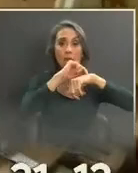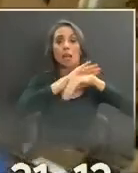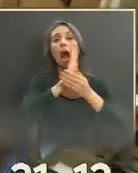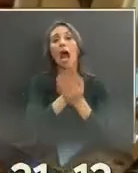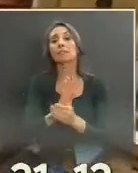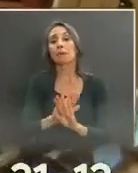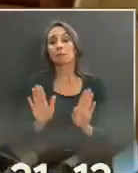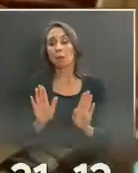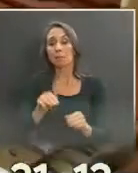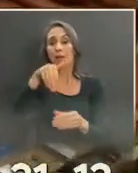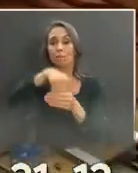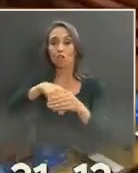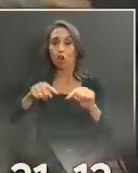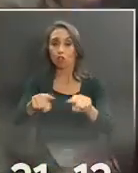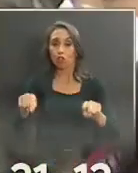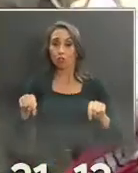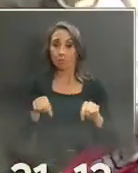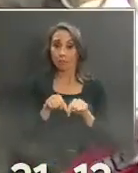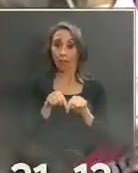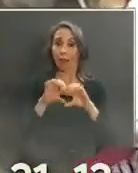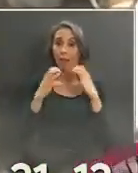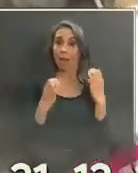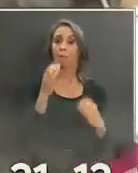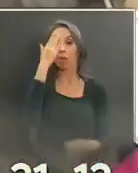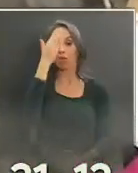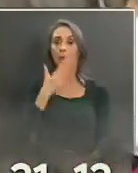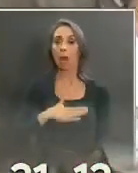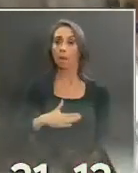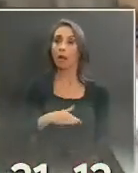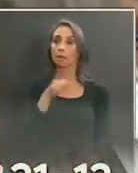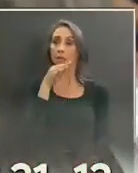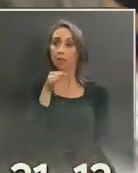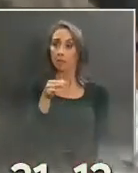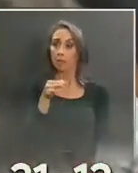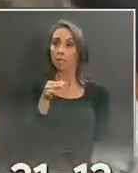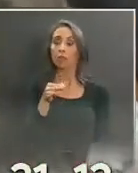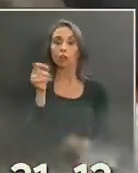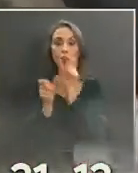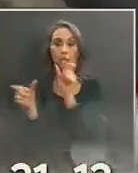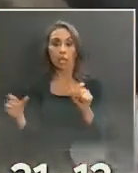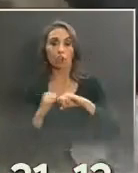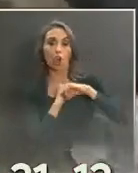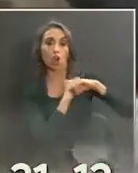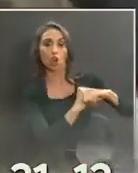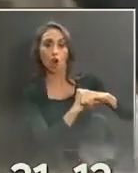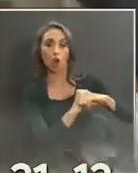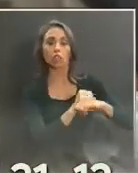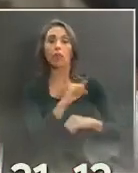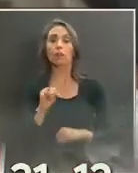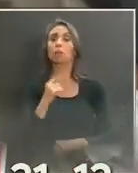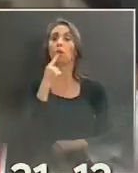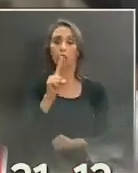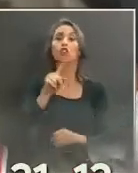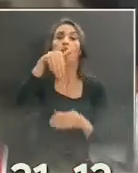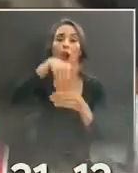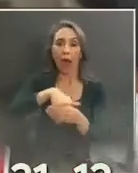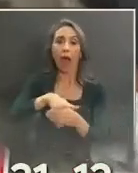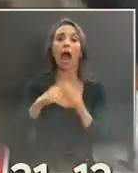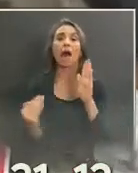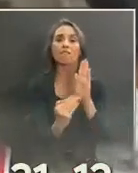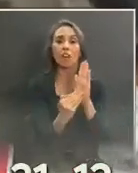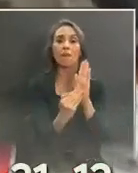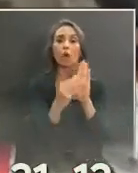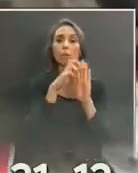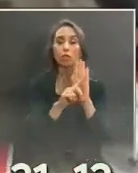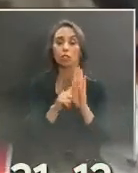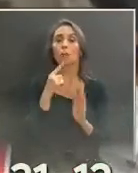en sala está programada para el martes. Se dijo claramente que estaban en contra y luego a favor, y luego para intentar justificar